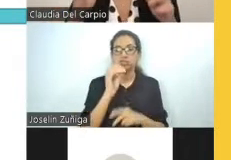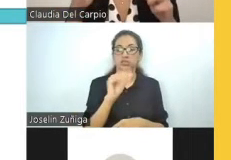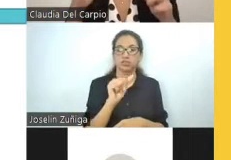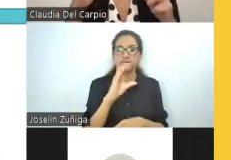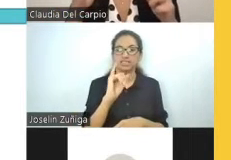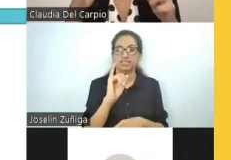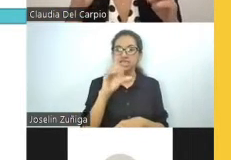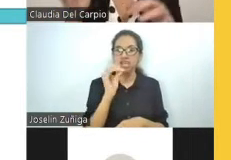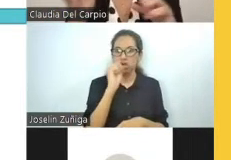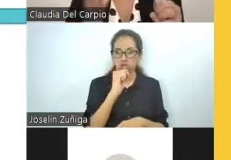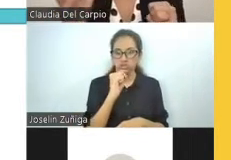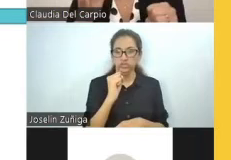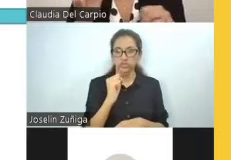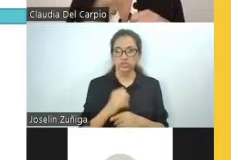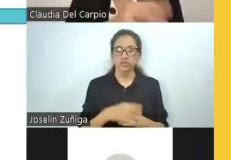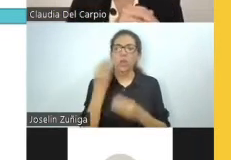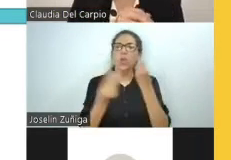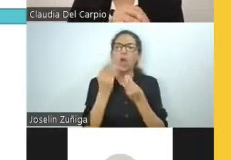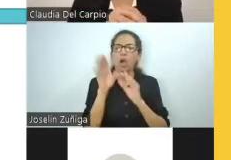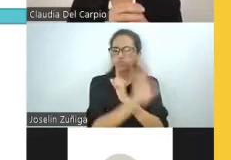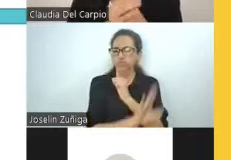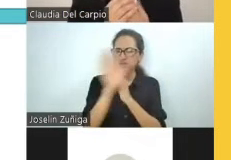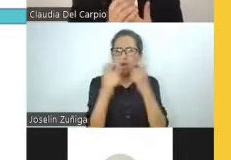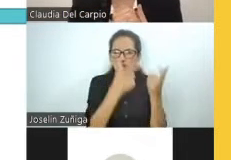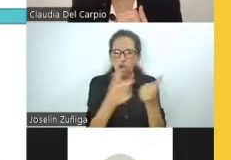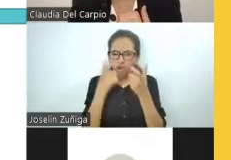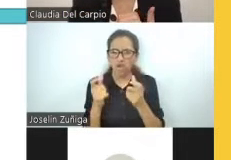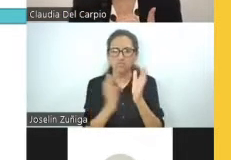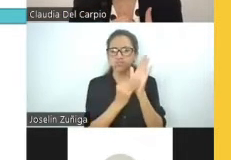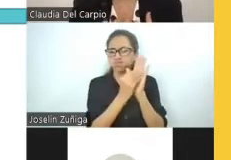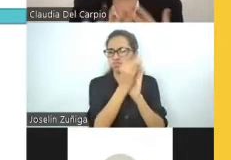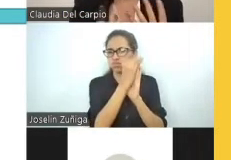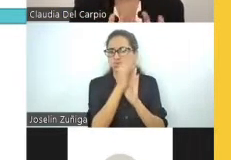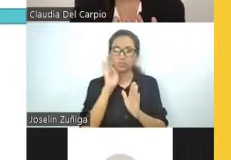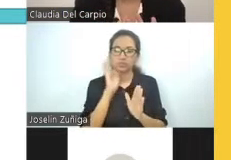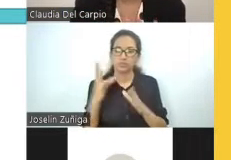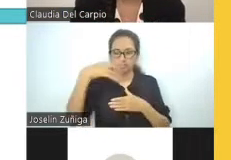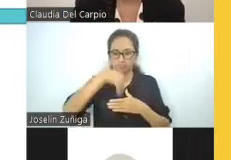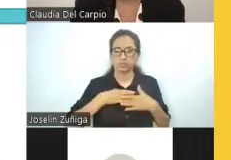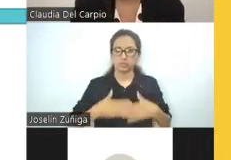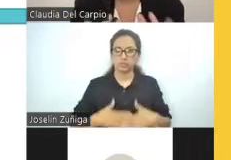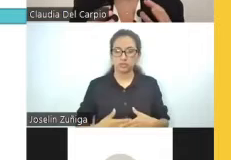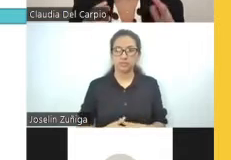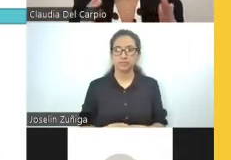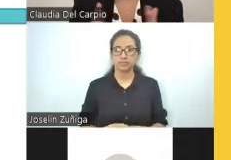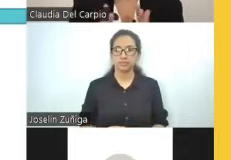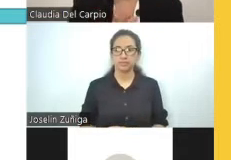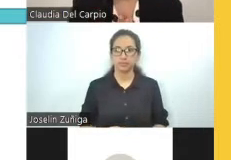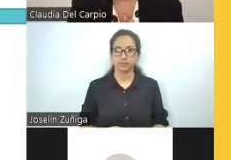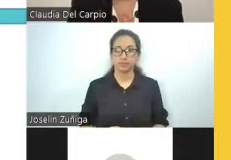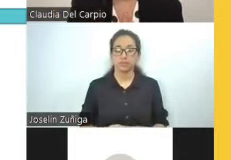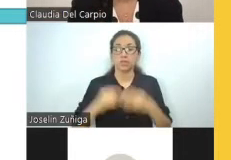Entonces, ¿cómo es que protegen y controlan a las bacterias o gérmenes que pueden ser potencialmente patógenos?